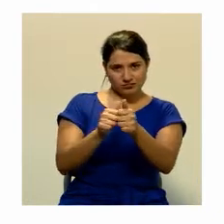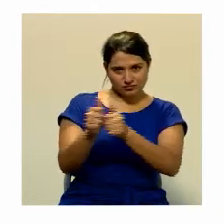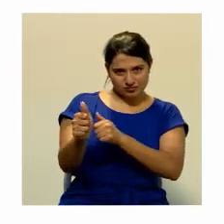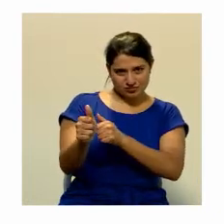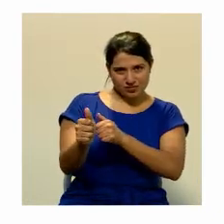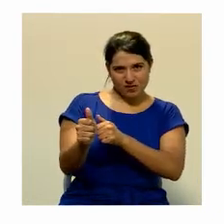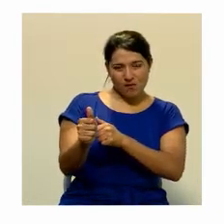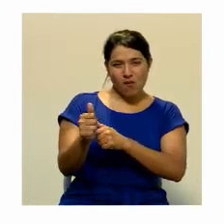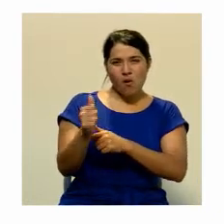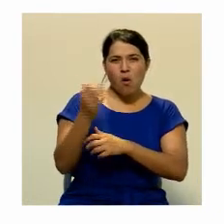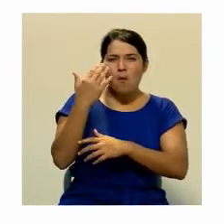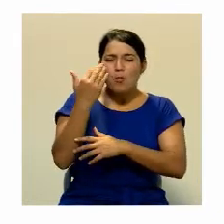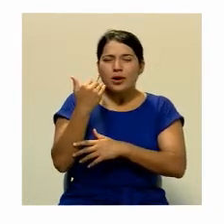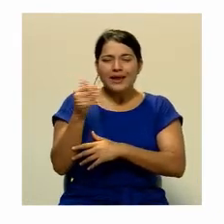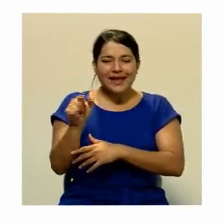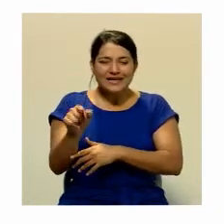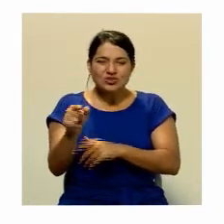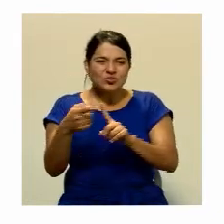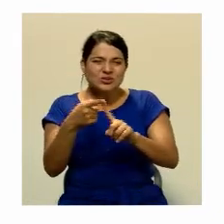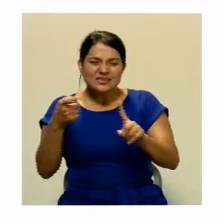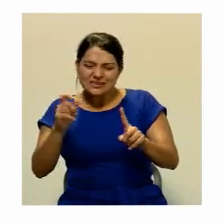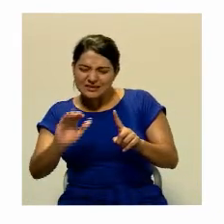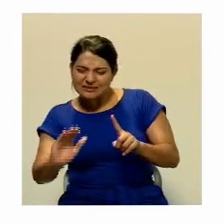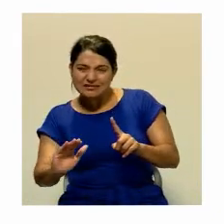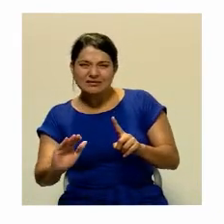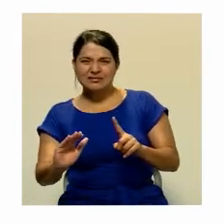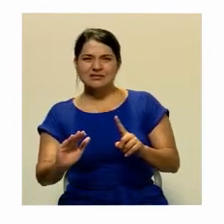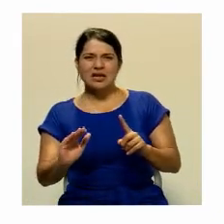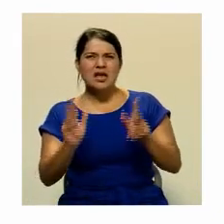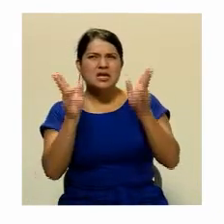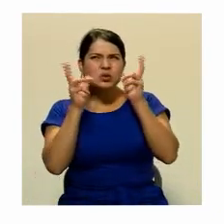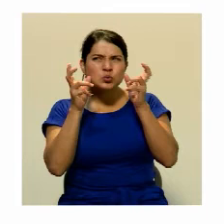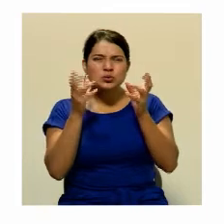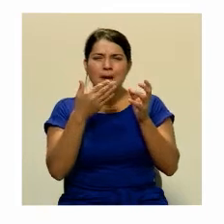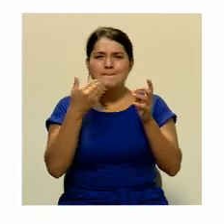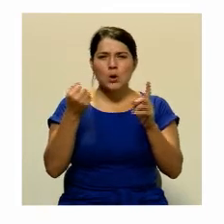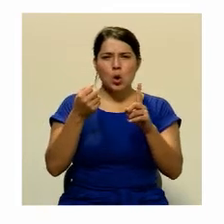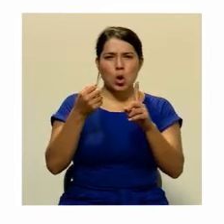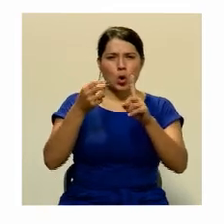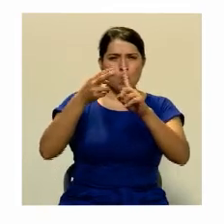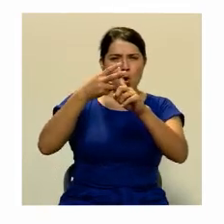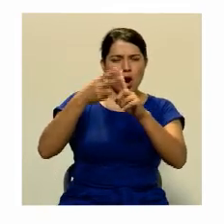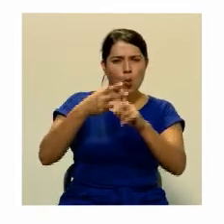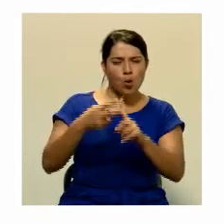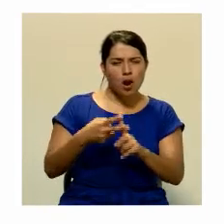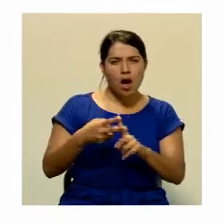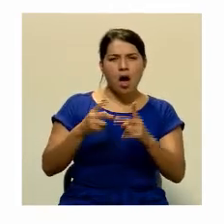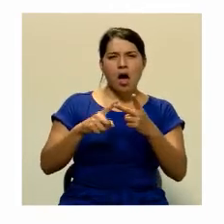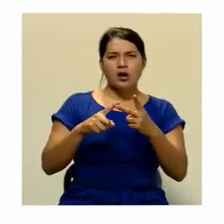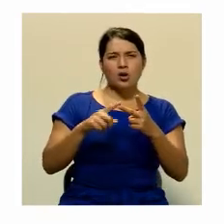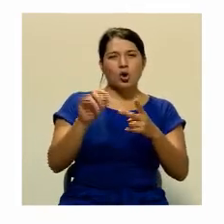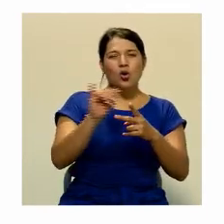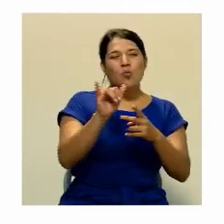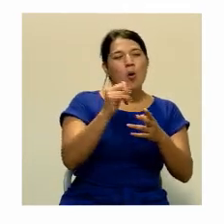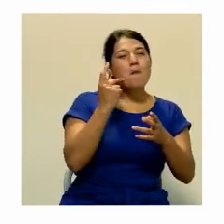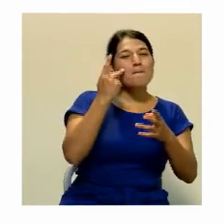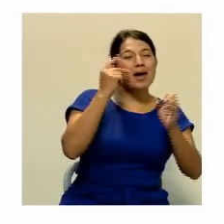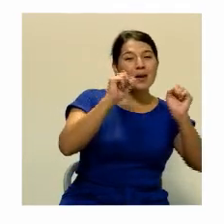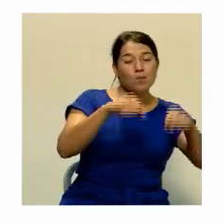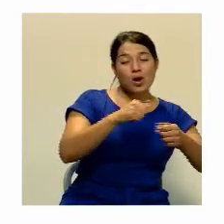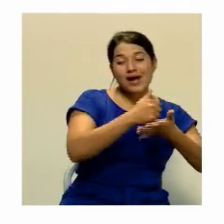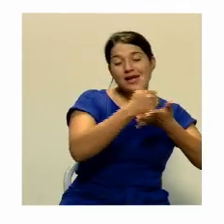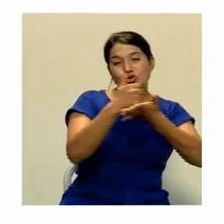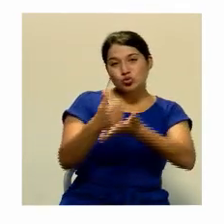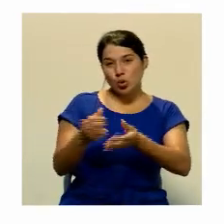estuvieron más expuestos desde más chicos a material, a vocabulario, hay una ayuda distinta que